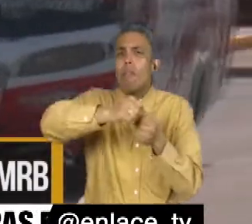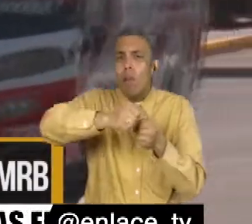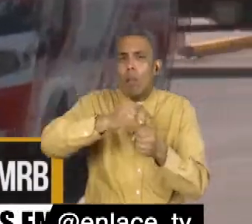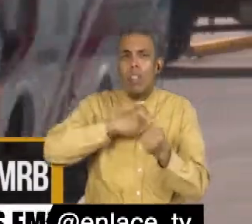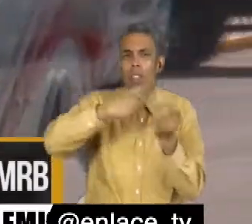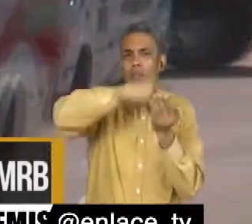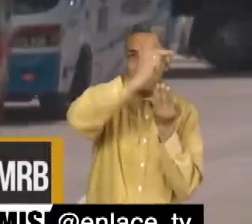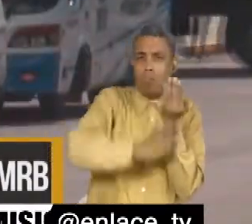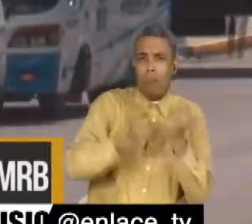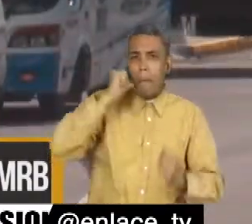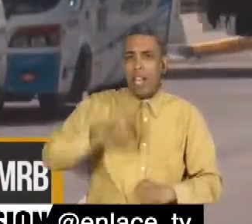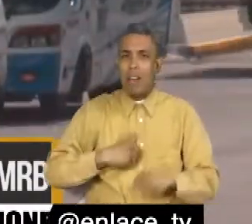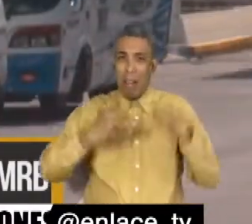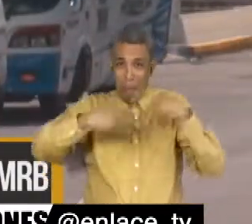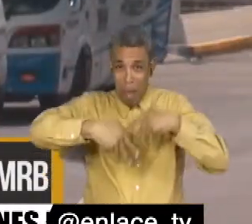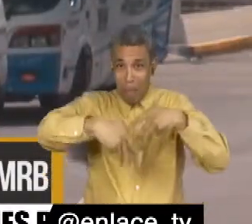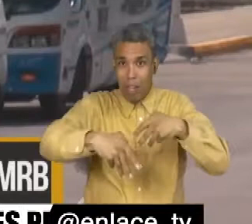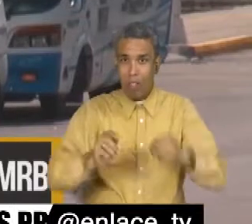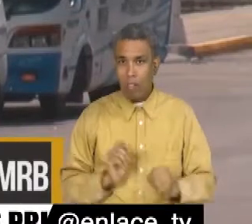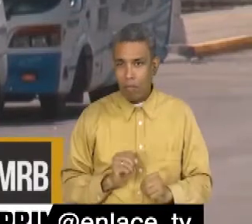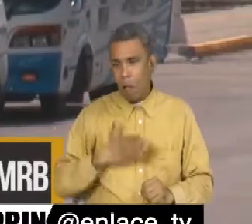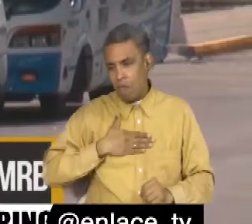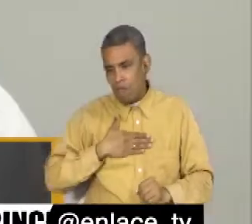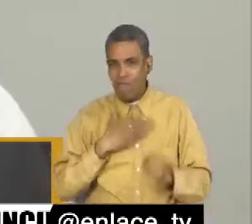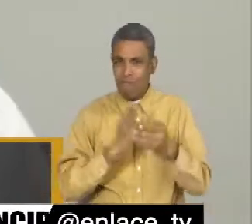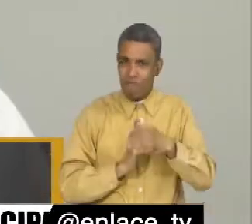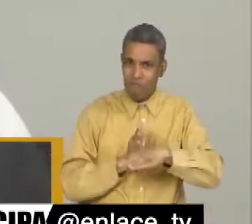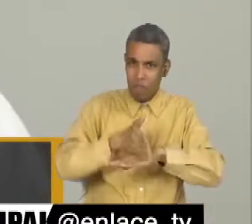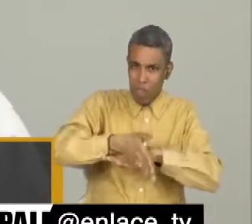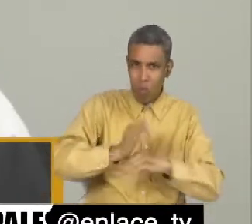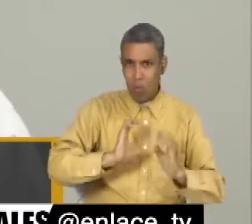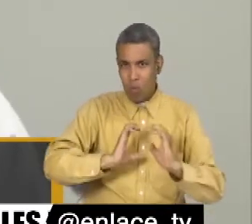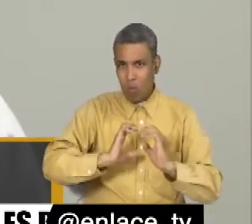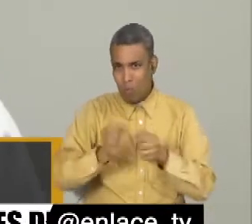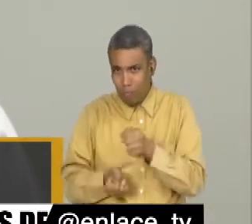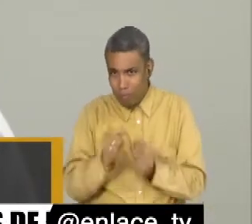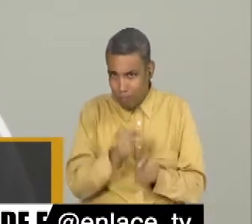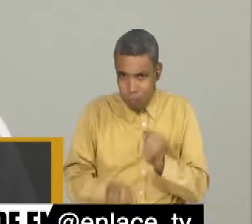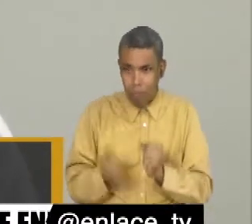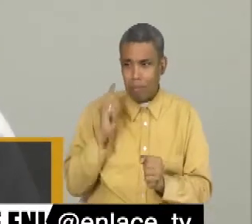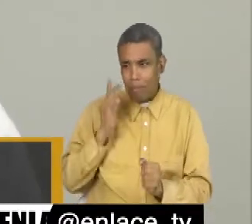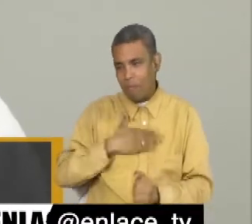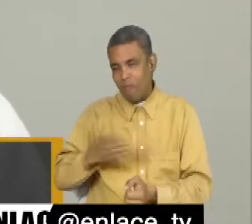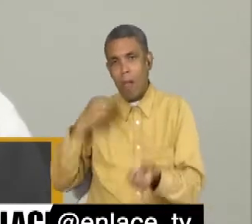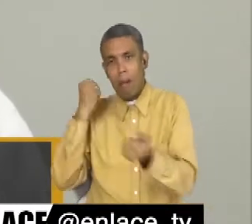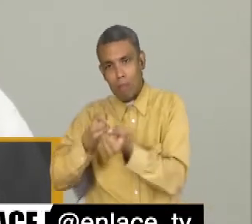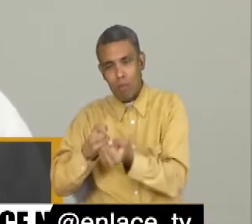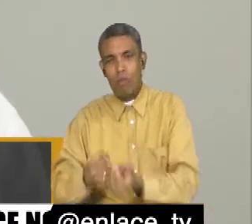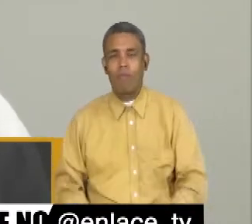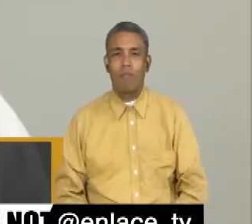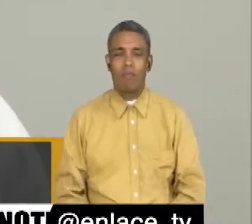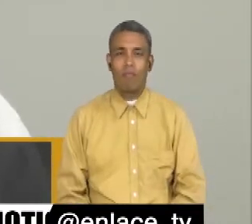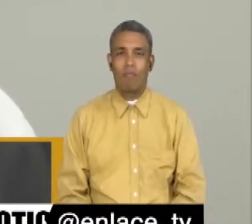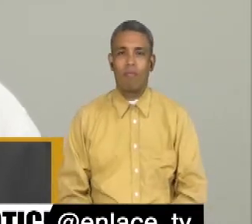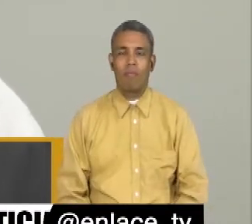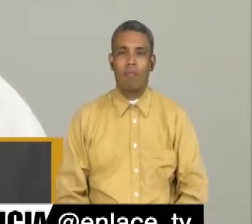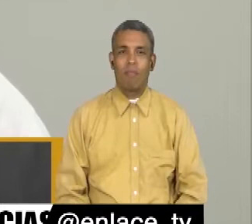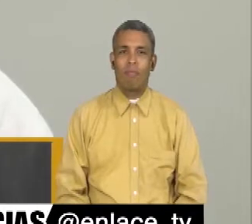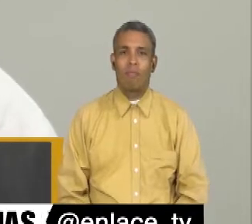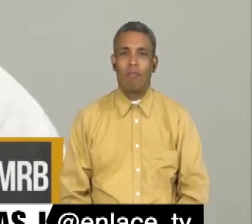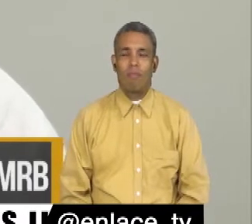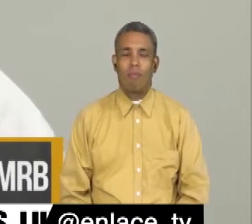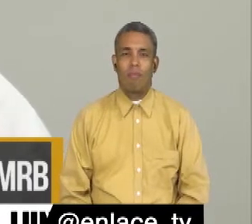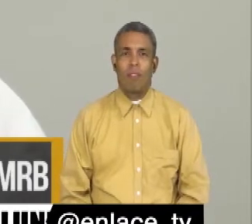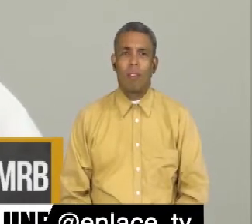de la refinería y que promueve el Comité Cívico Popular. Queremos como transportadores apoyar esta marcha, dándoles a la comunidad de